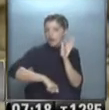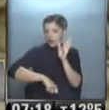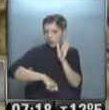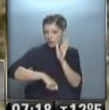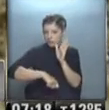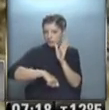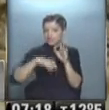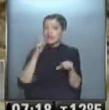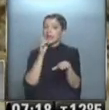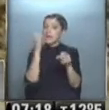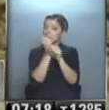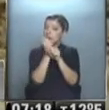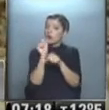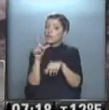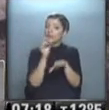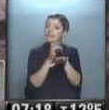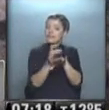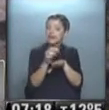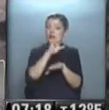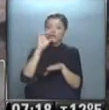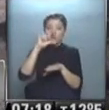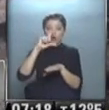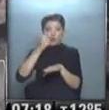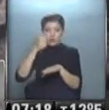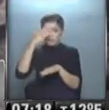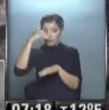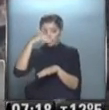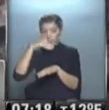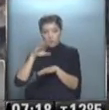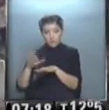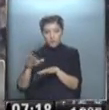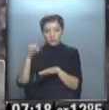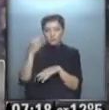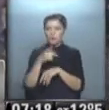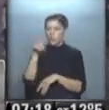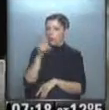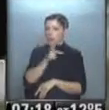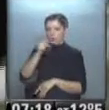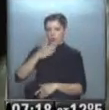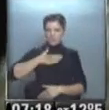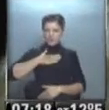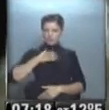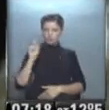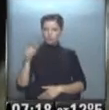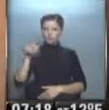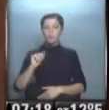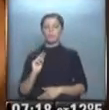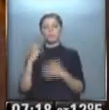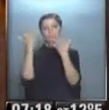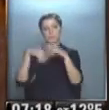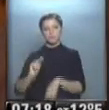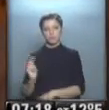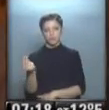luego de un encontronazo con un grupo armado enviado por la unión ferroviaria un tiro en el pecho terminó con la vida del joven de 23